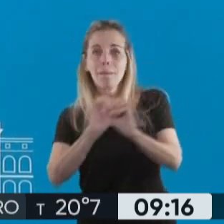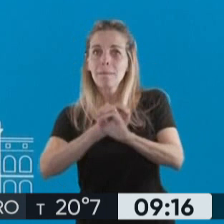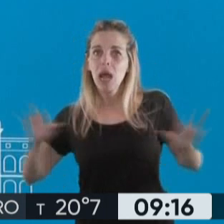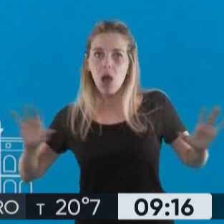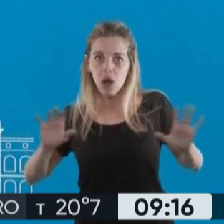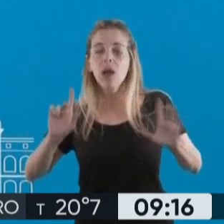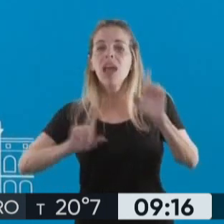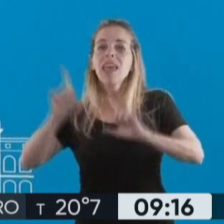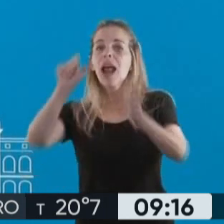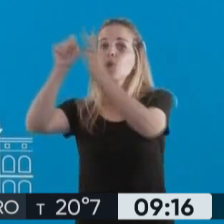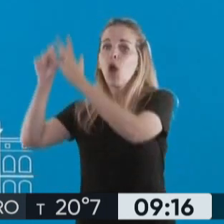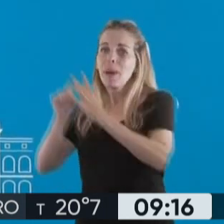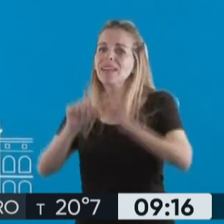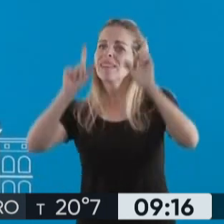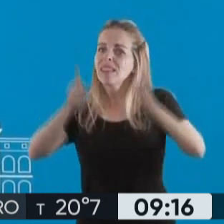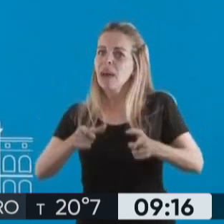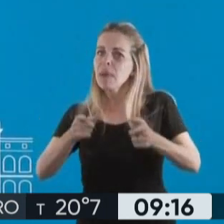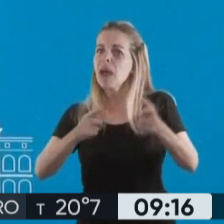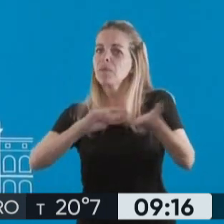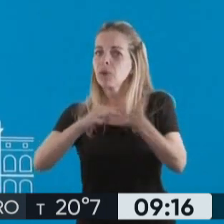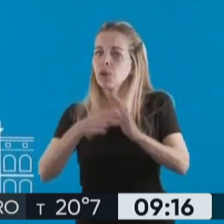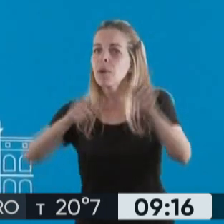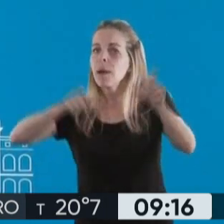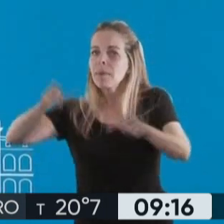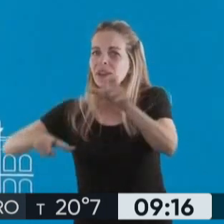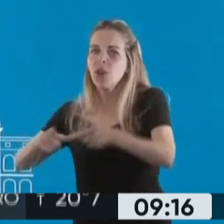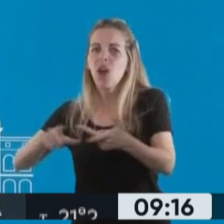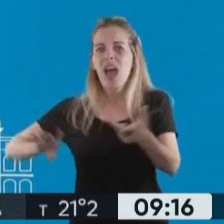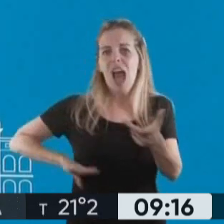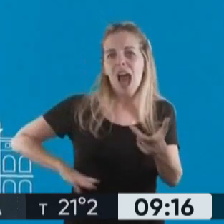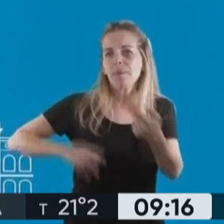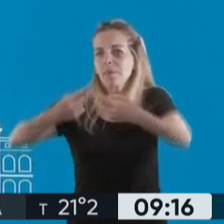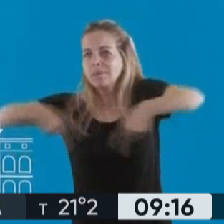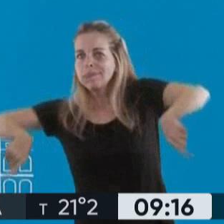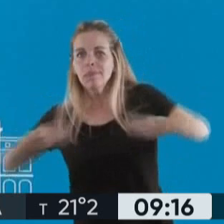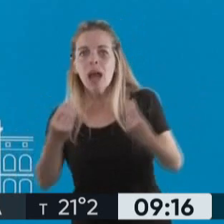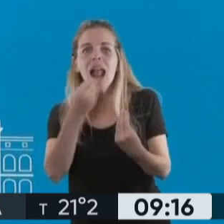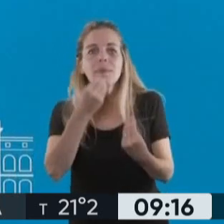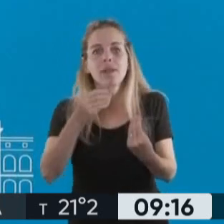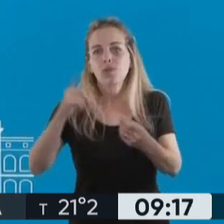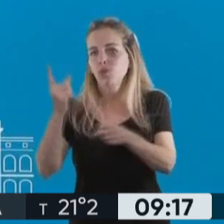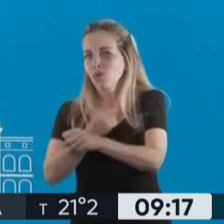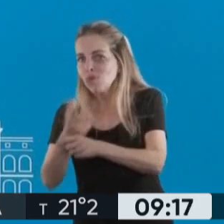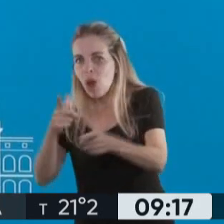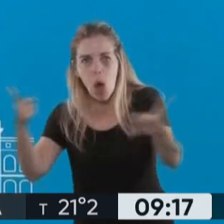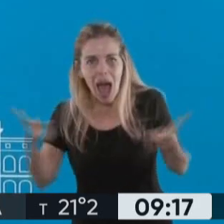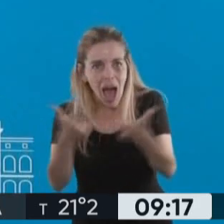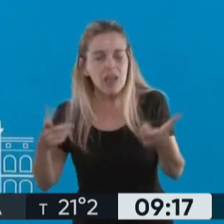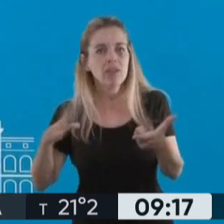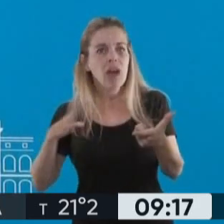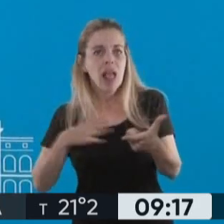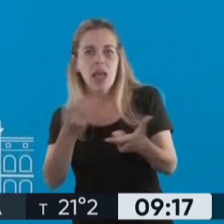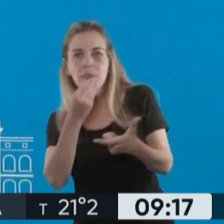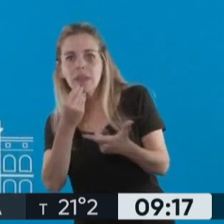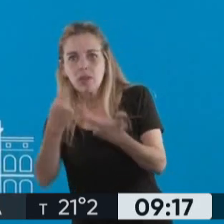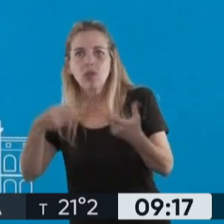el nivel de desnutrición y de incapacidad de acceder directamente a los alimentos. No podemos no ver o no mencionar o no explicar que esto